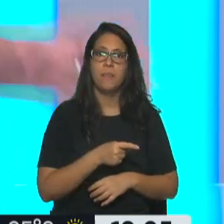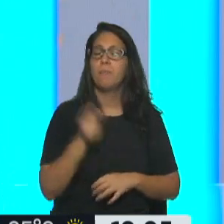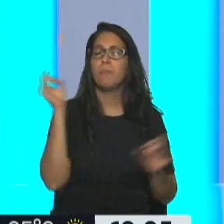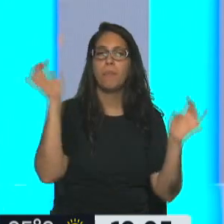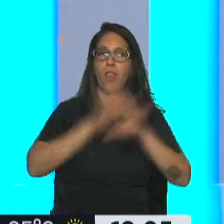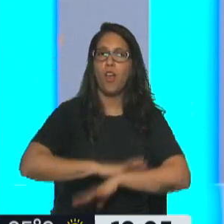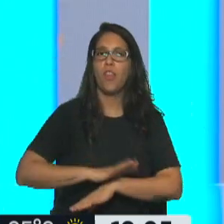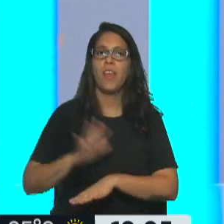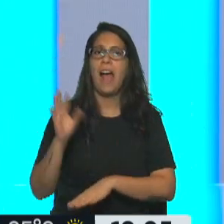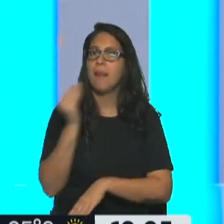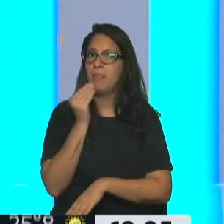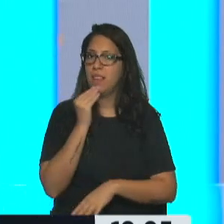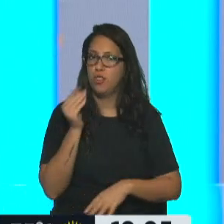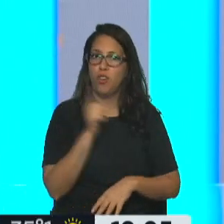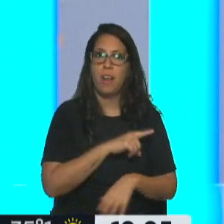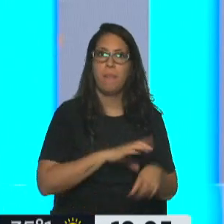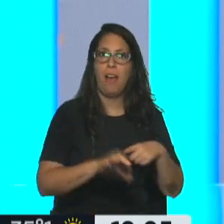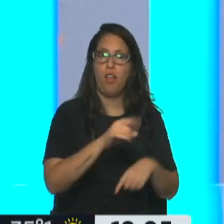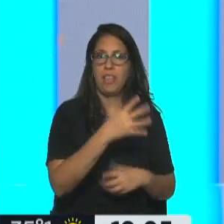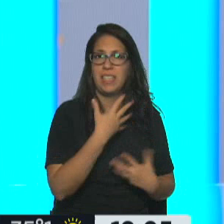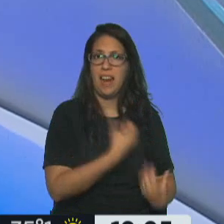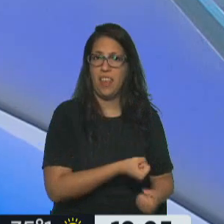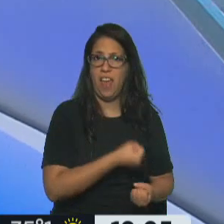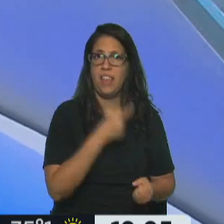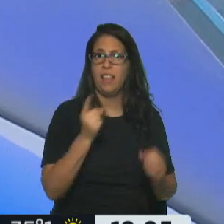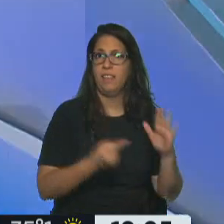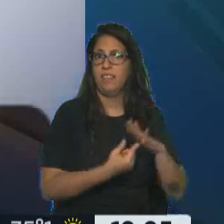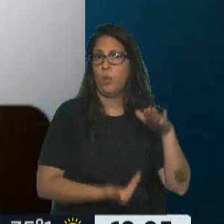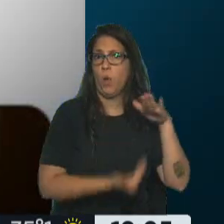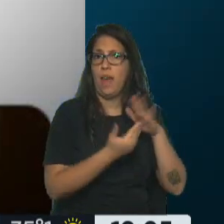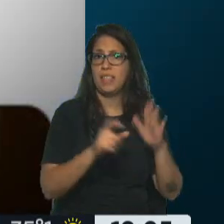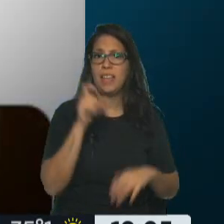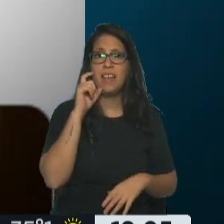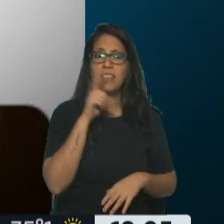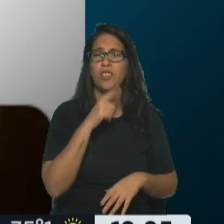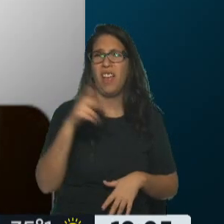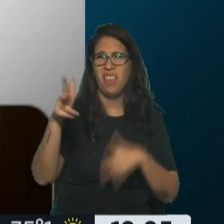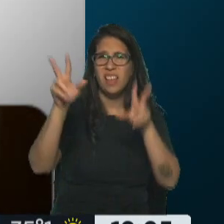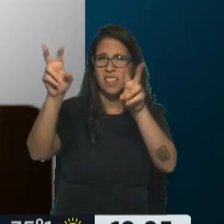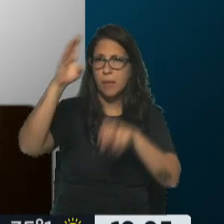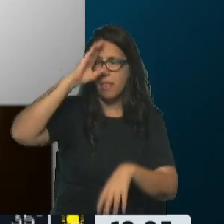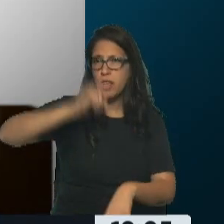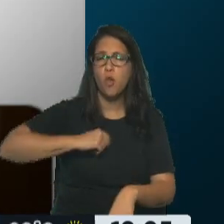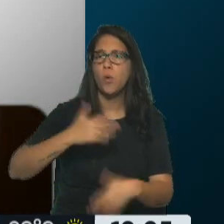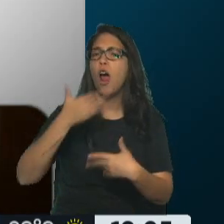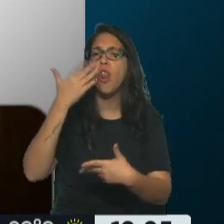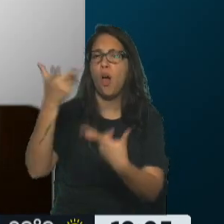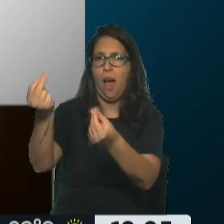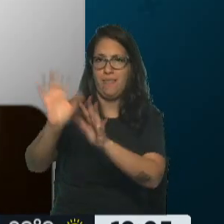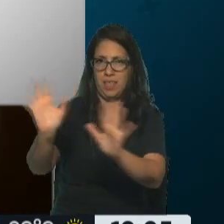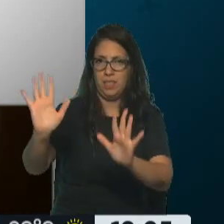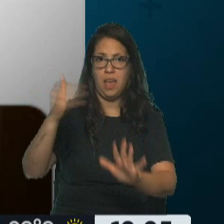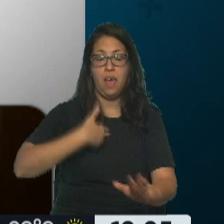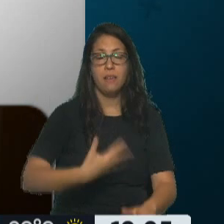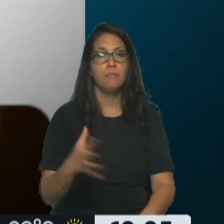Rodolfo daer hermano de Héctor daer que es de sanidad y el titular de la cgt entonces realmente Ahí es donde se lo tomó